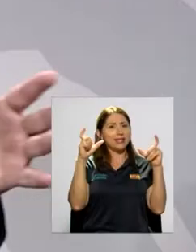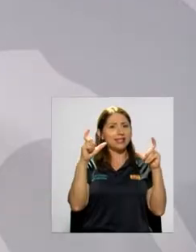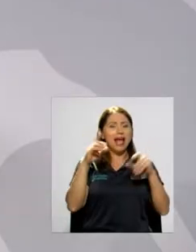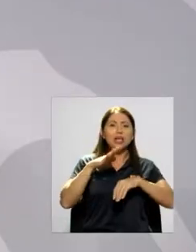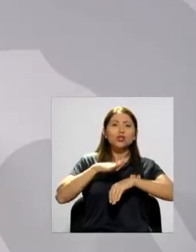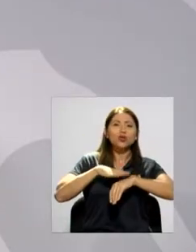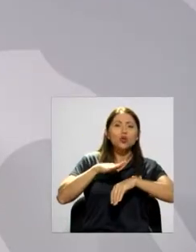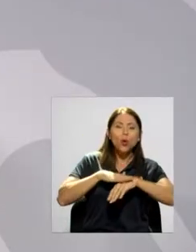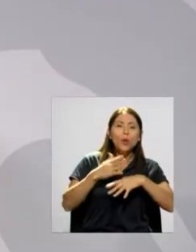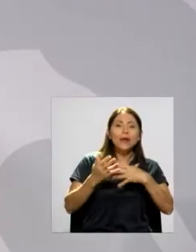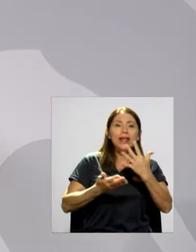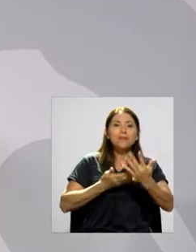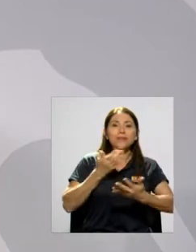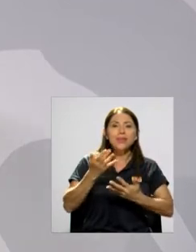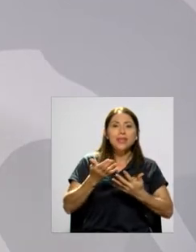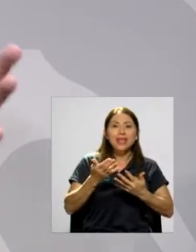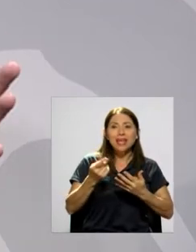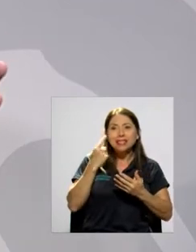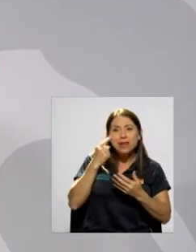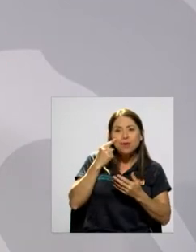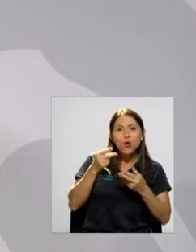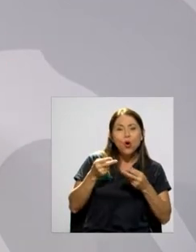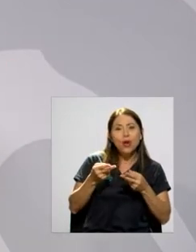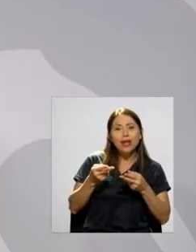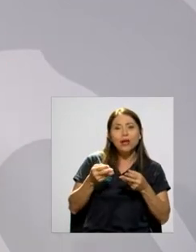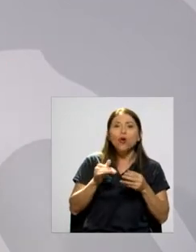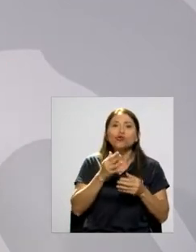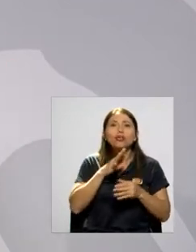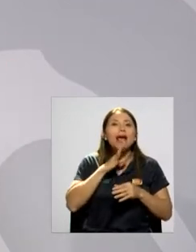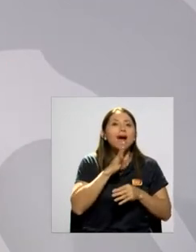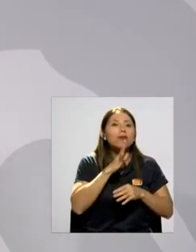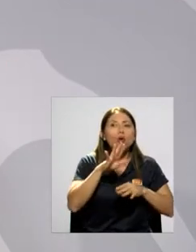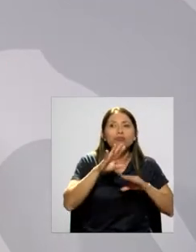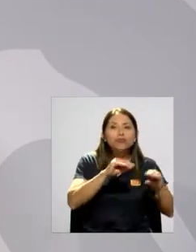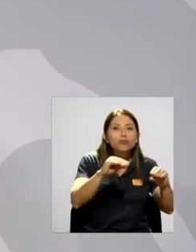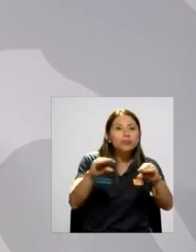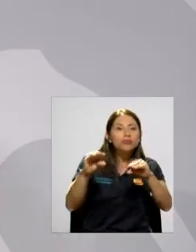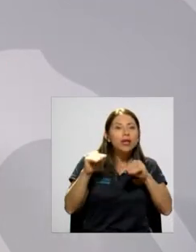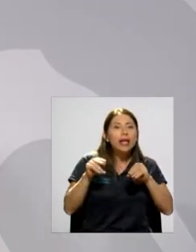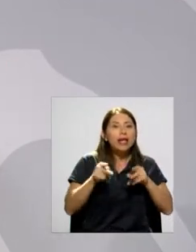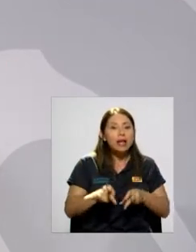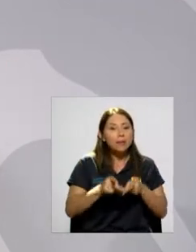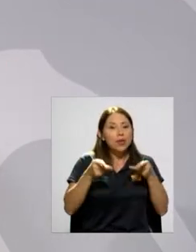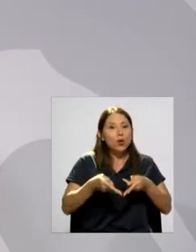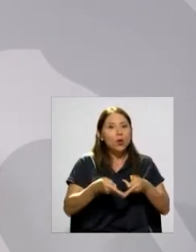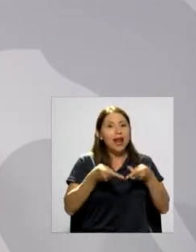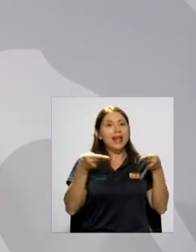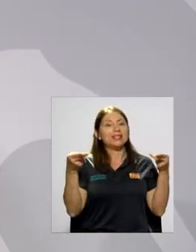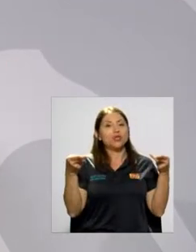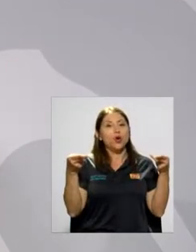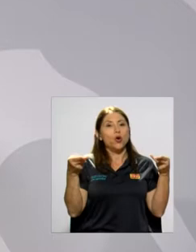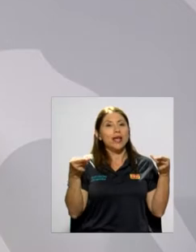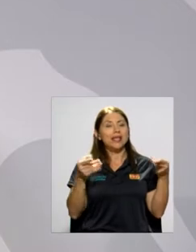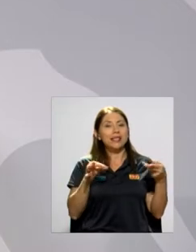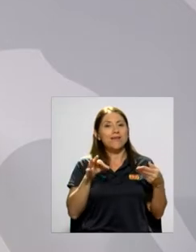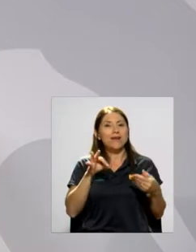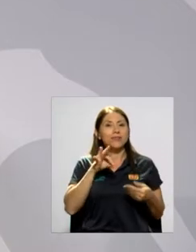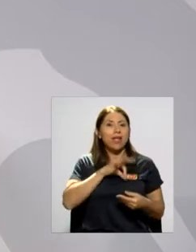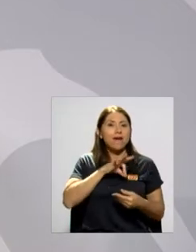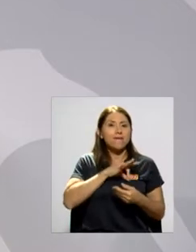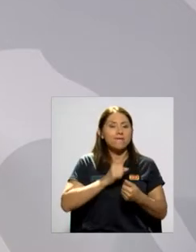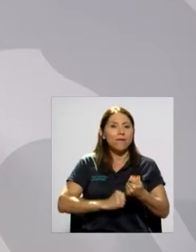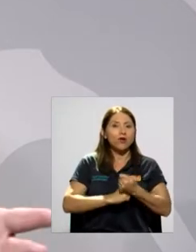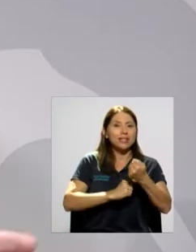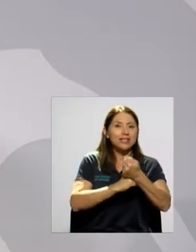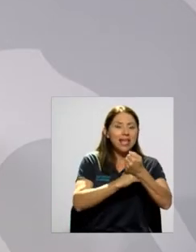Nación, como favoreciendo o por lo menos inclinando la balanza un poco hacia el movimiento de